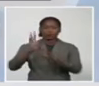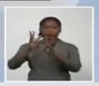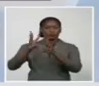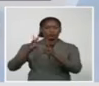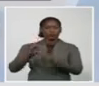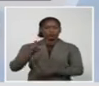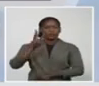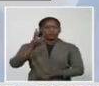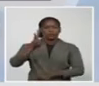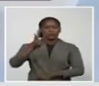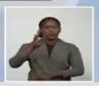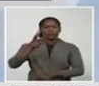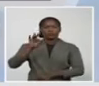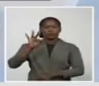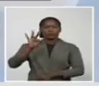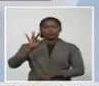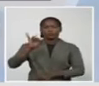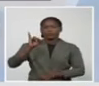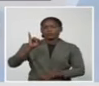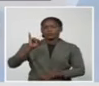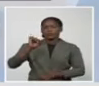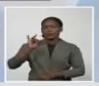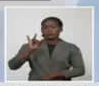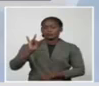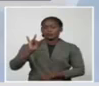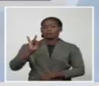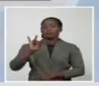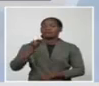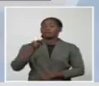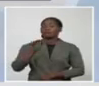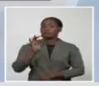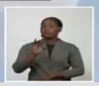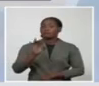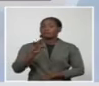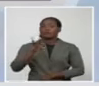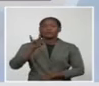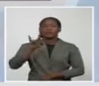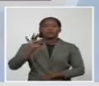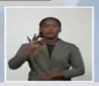3.867, el 98,1%, estamos hablando de